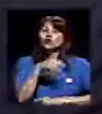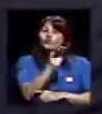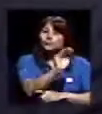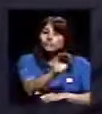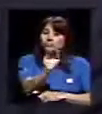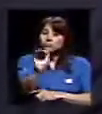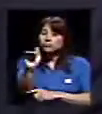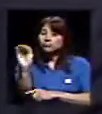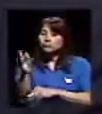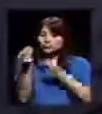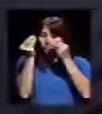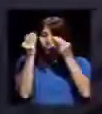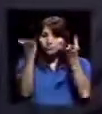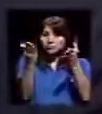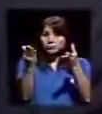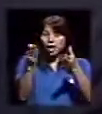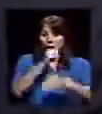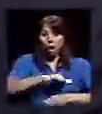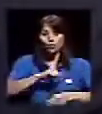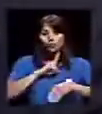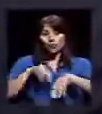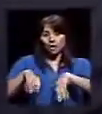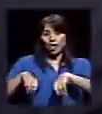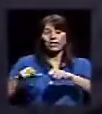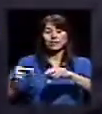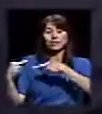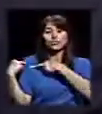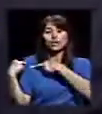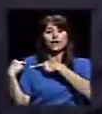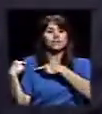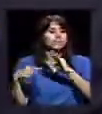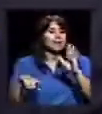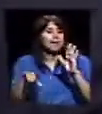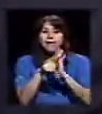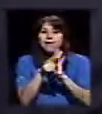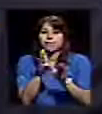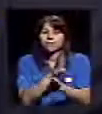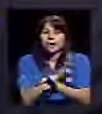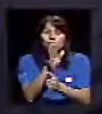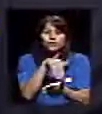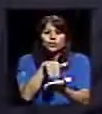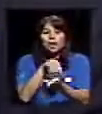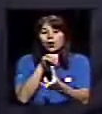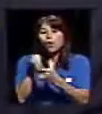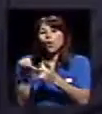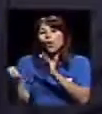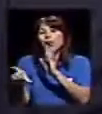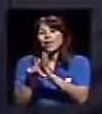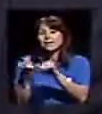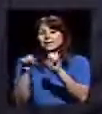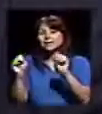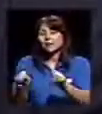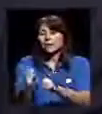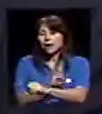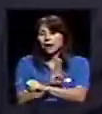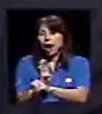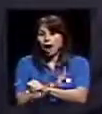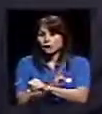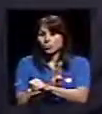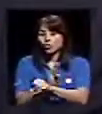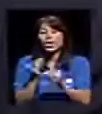autoridades responsables por la ley, llámese la ley del Banco Central o la ley del sistema bancario, que es muy amplia y le da